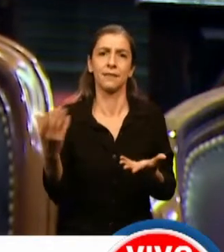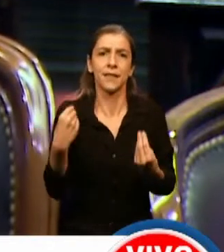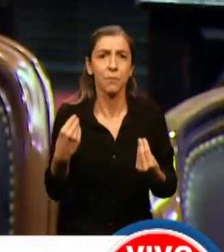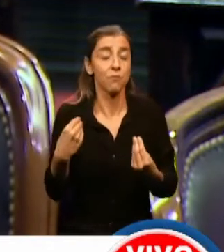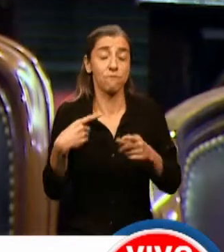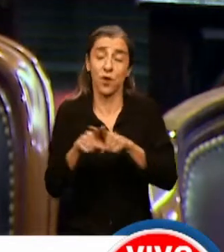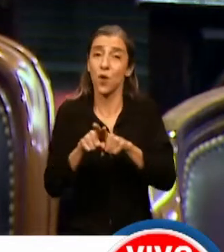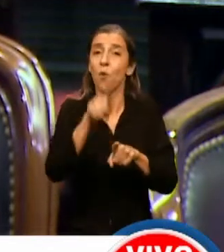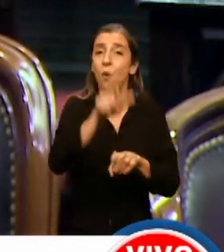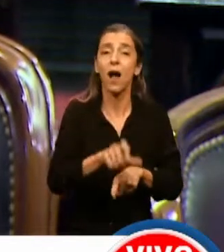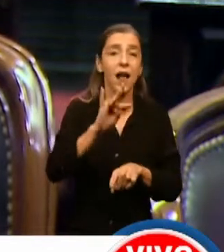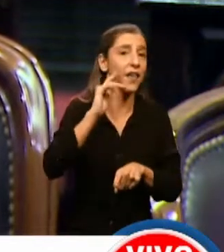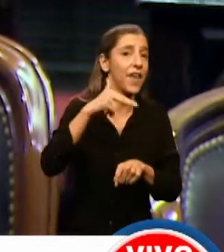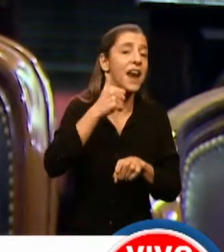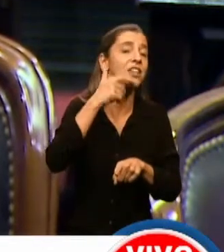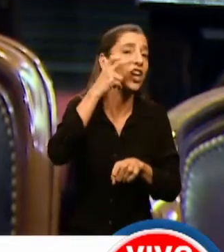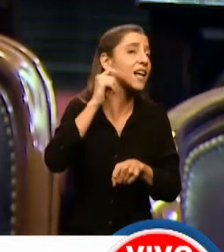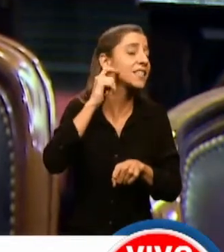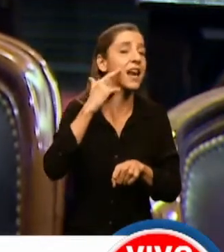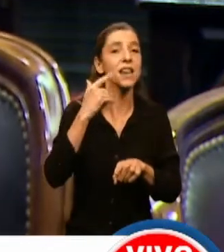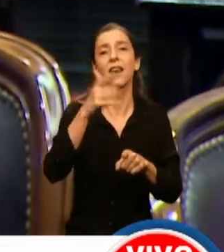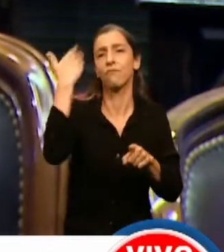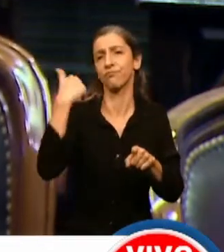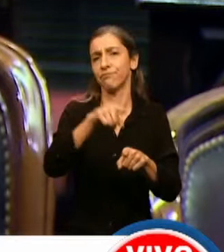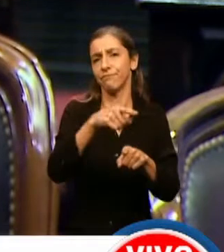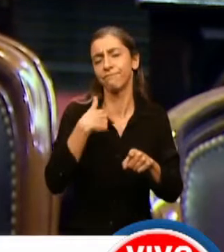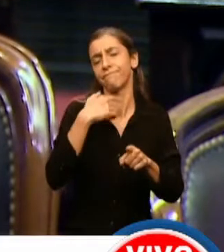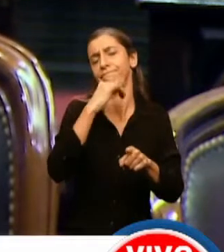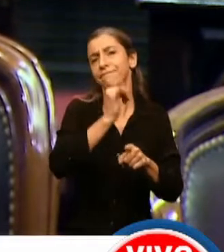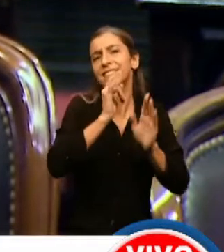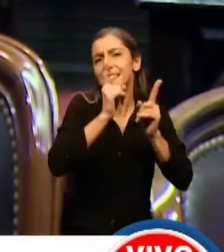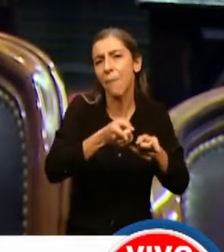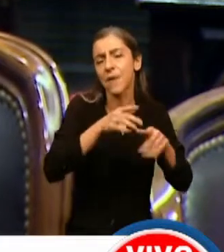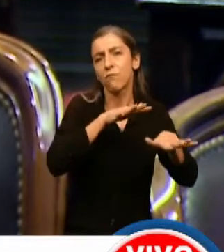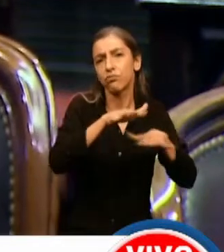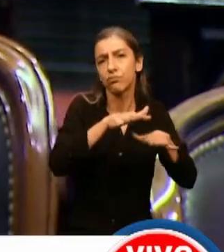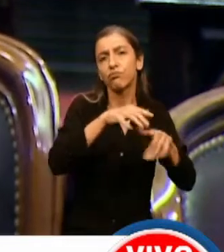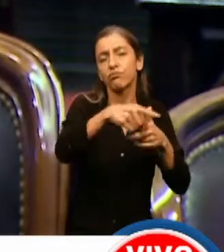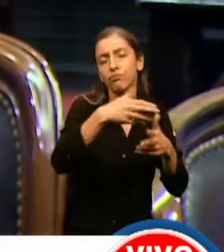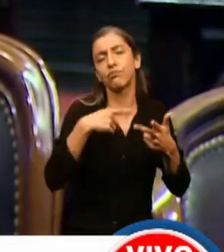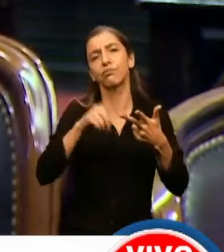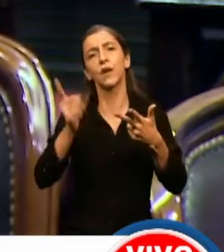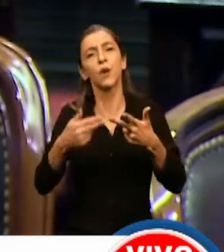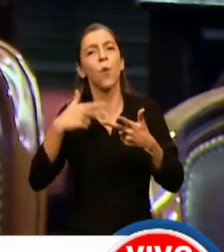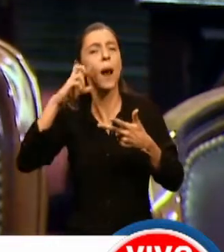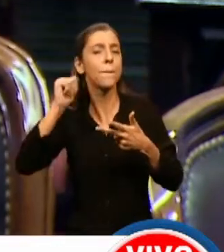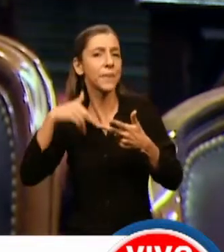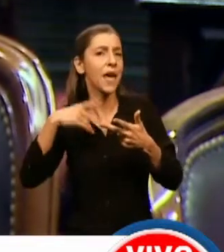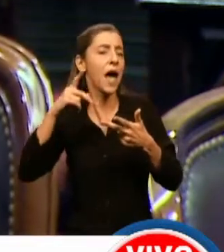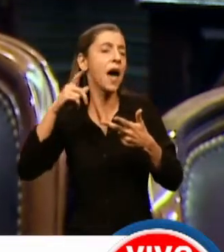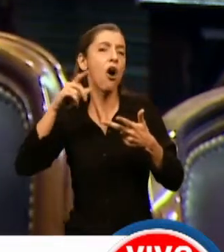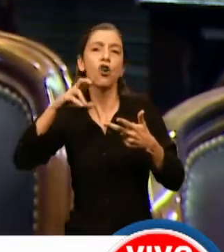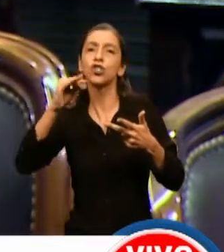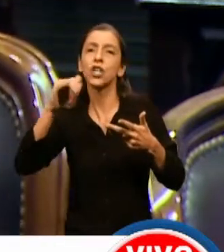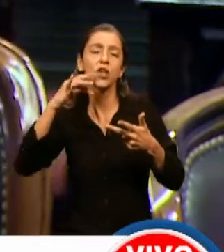como Diana Zacayán y Loana Berkins, pero que podríamos sumar a otras como Claudia Pía Baudraco o Nadia Chasut,